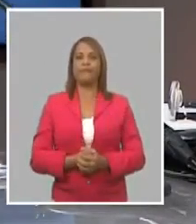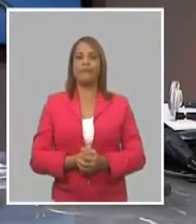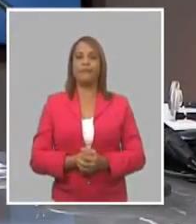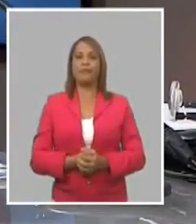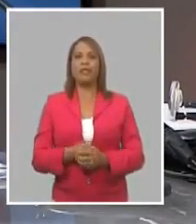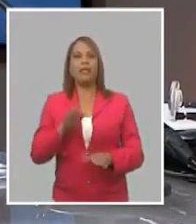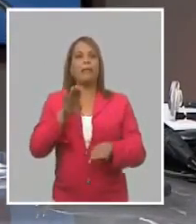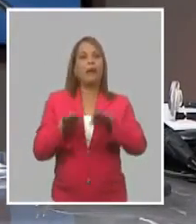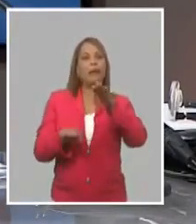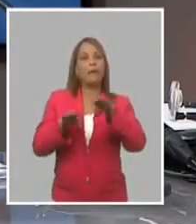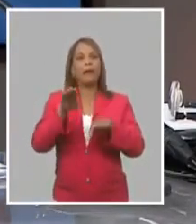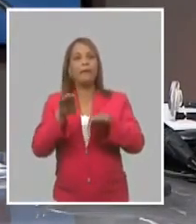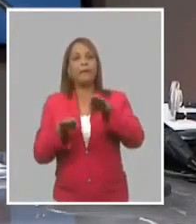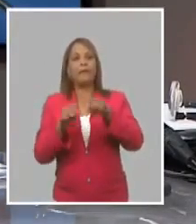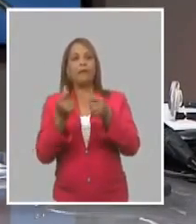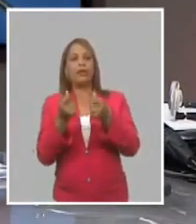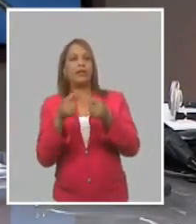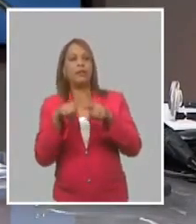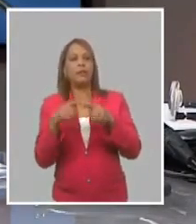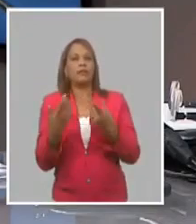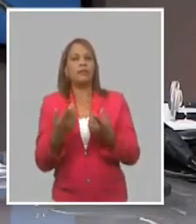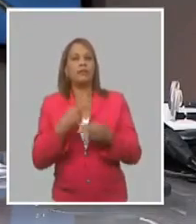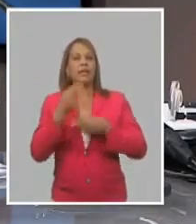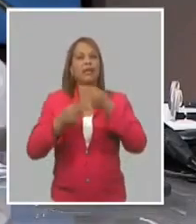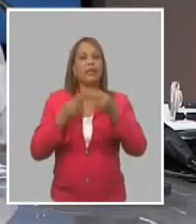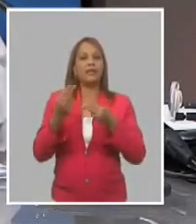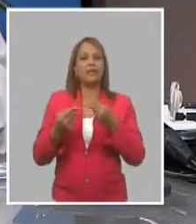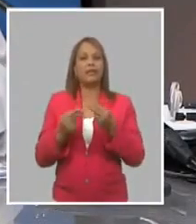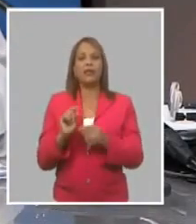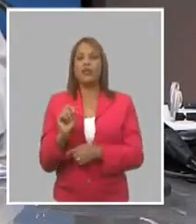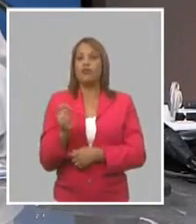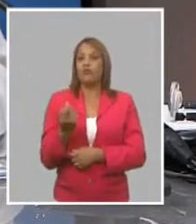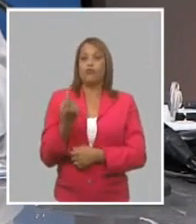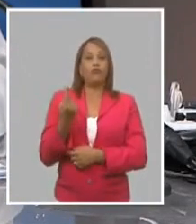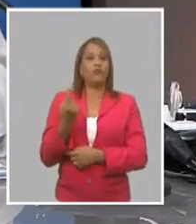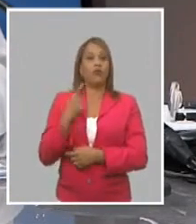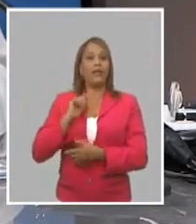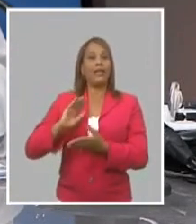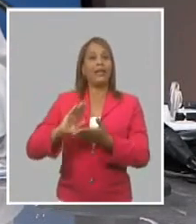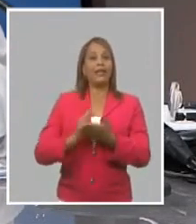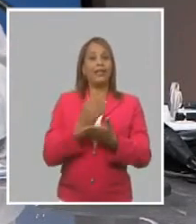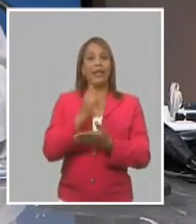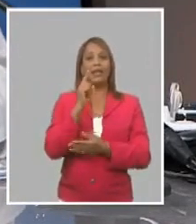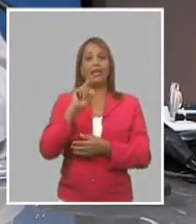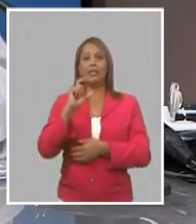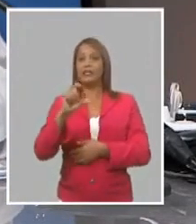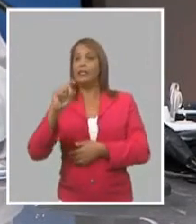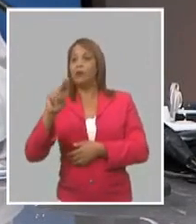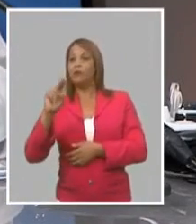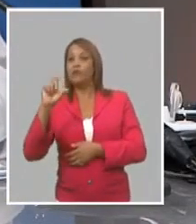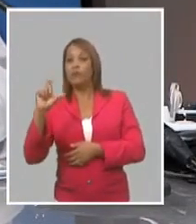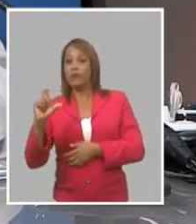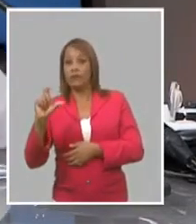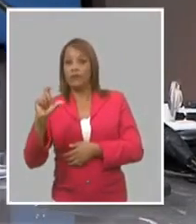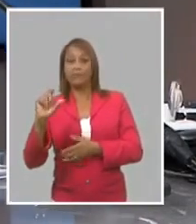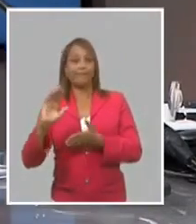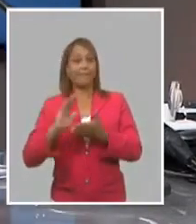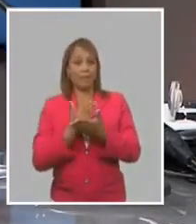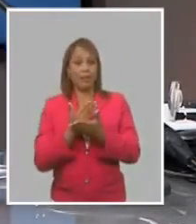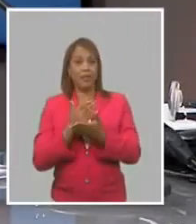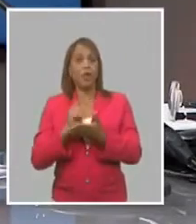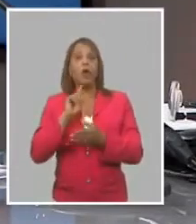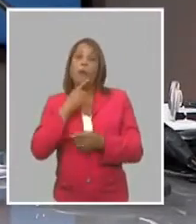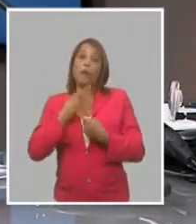para acompañarla monetariamente, no solo basta con quitar el CUC, porque